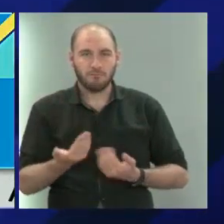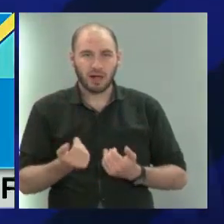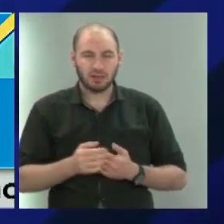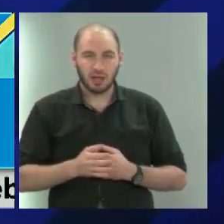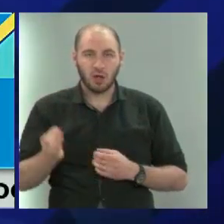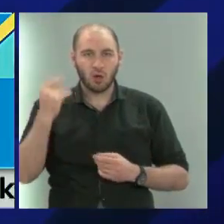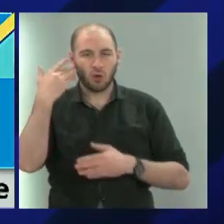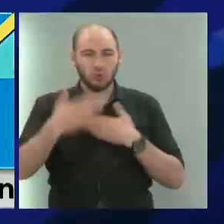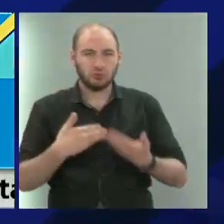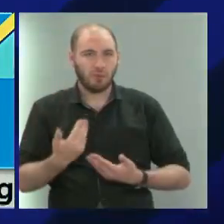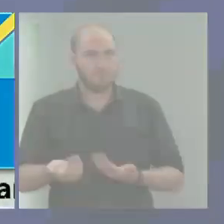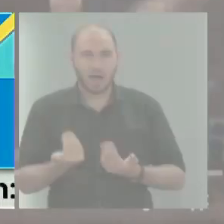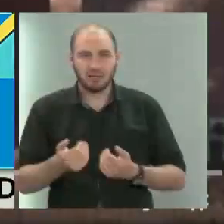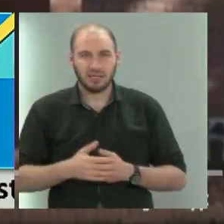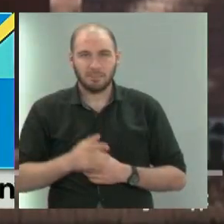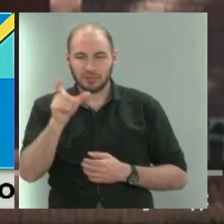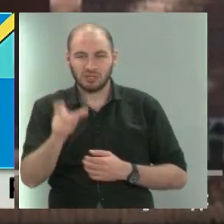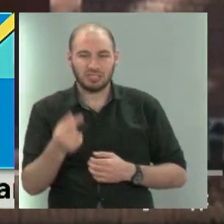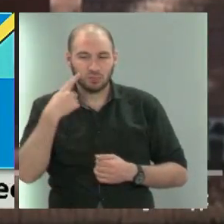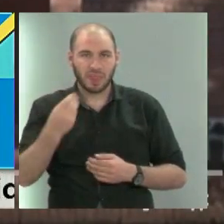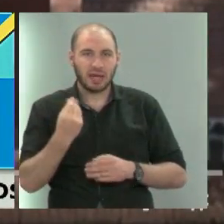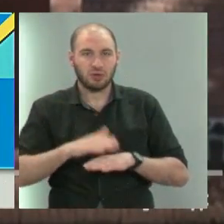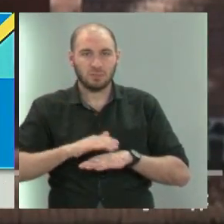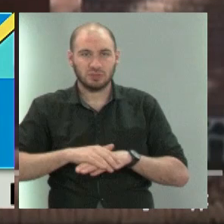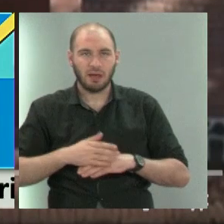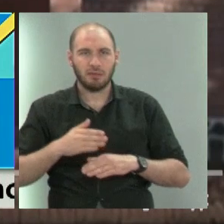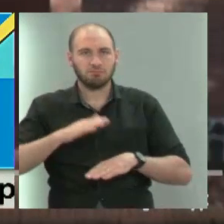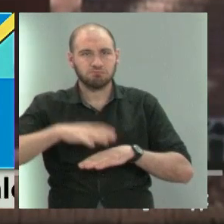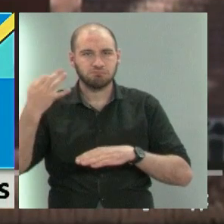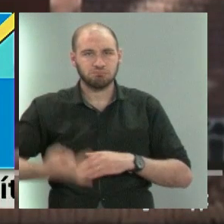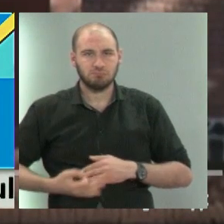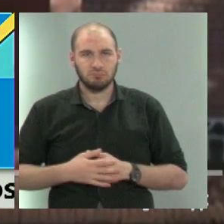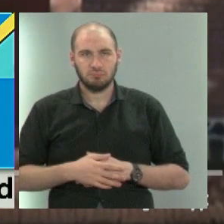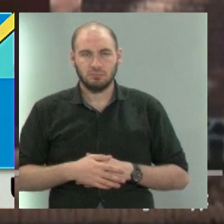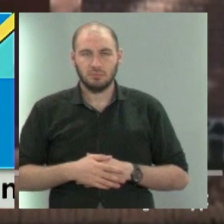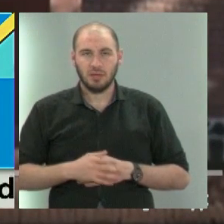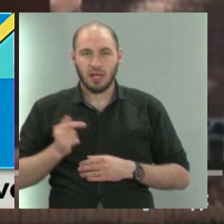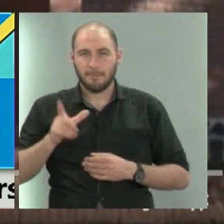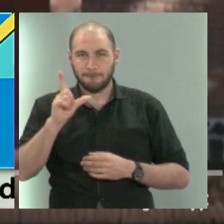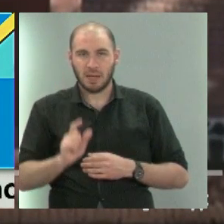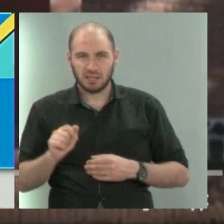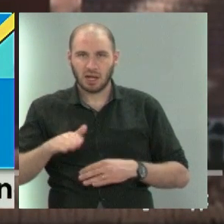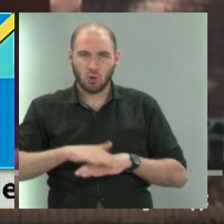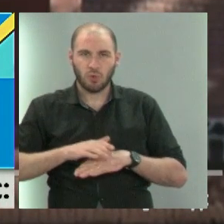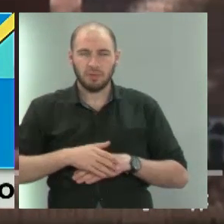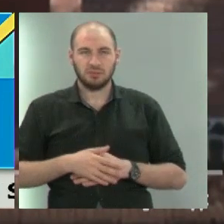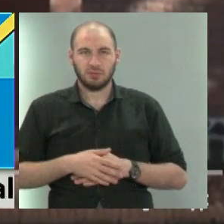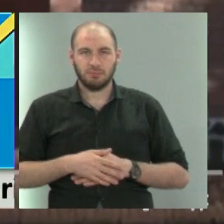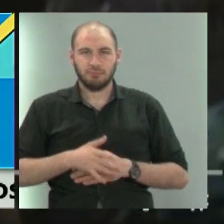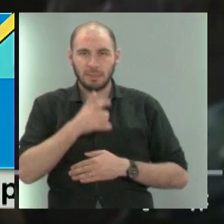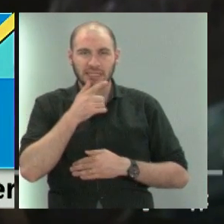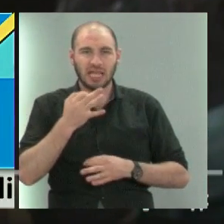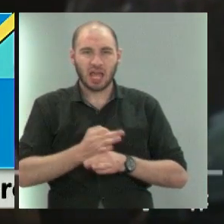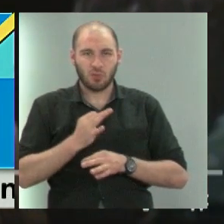una nueva construcción, ¿no? Del ciudadano responsable, comprometido, ¿no? Con el país. Me parece que la